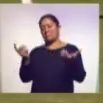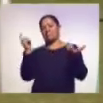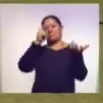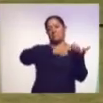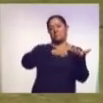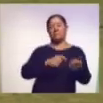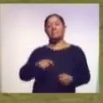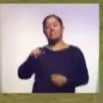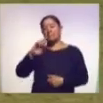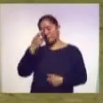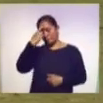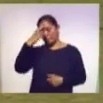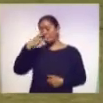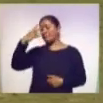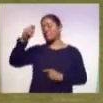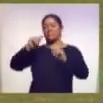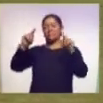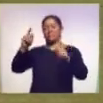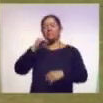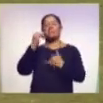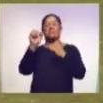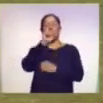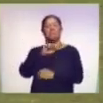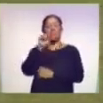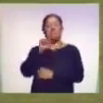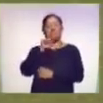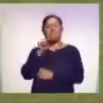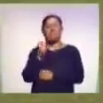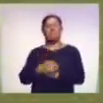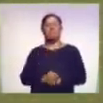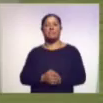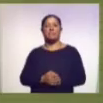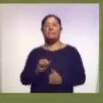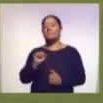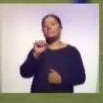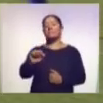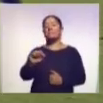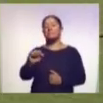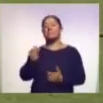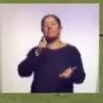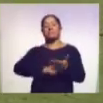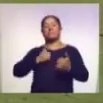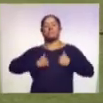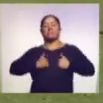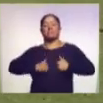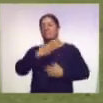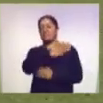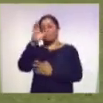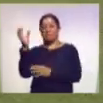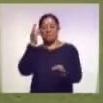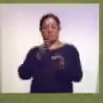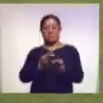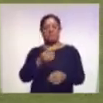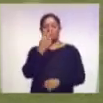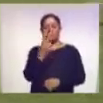de Tlaxcala jugará este sábado 14 de diciembre ante Borussia en el Próspero Caguanzi de Chautempan en punto de las